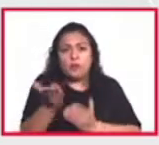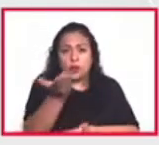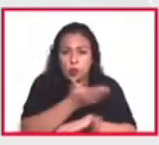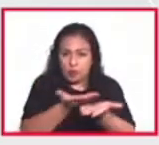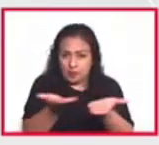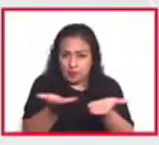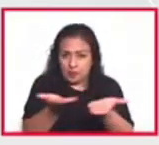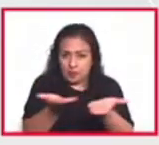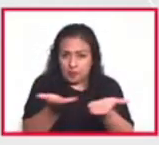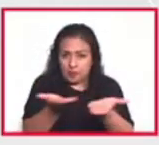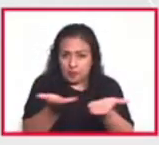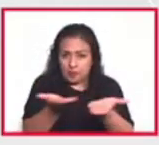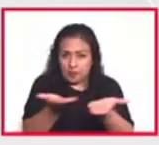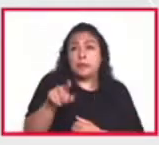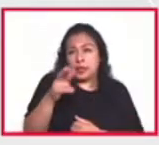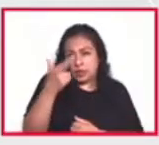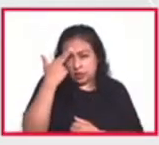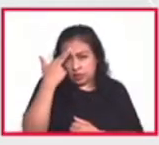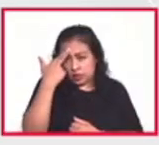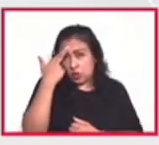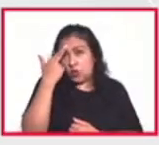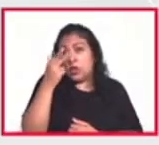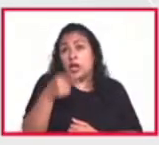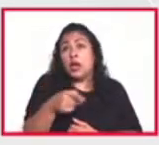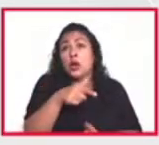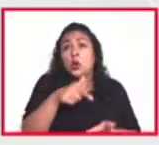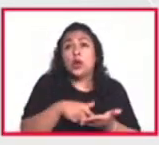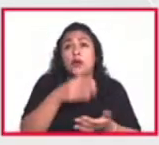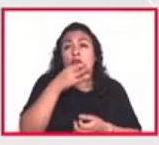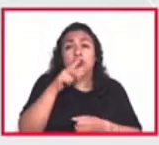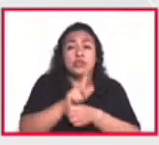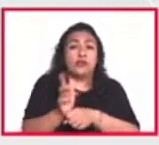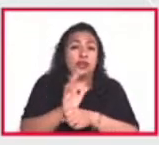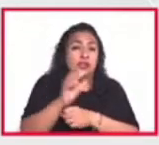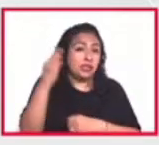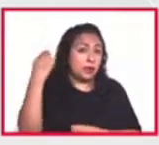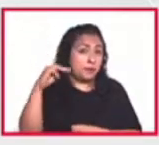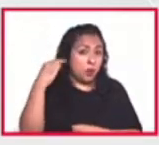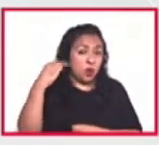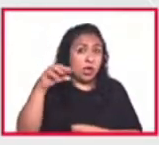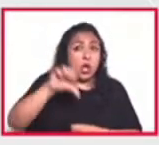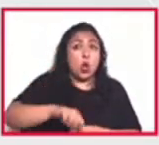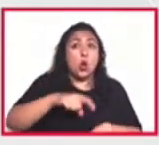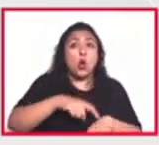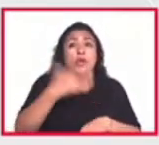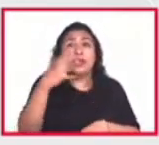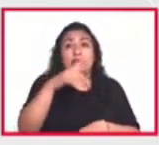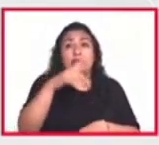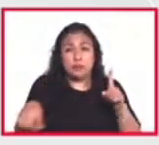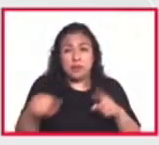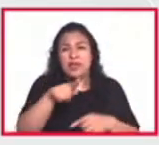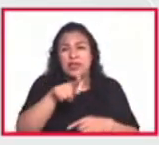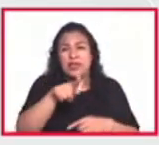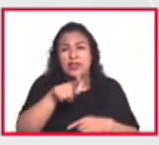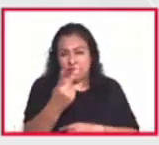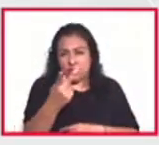Así es, y hay que recordar que el Canal 22 también es sede del Festival Internacional de Cine de Morelia y que hoy a las 10:30 de la noche va a pasar un programa de cortometrajes. No se los pierdan, están